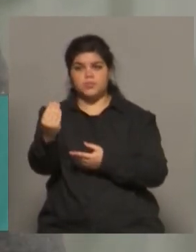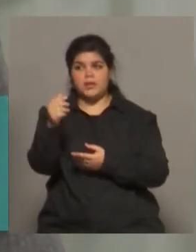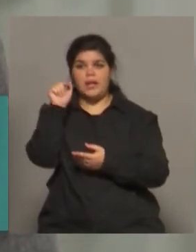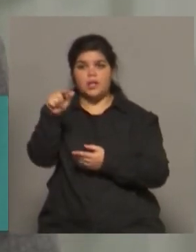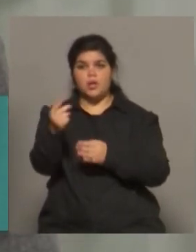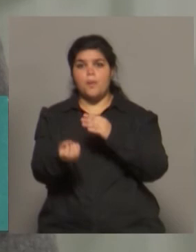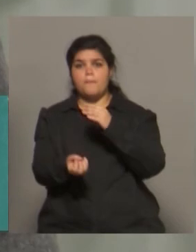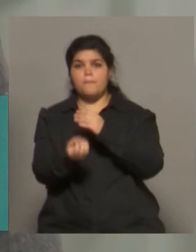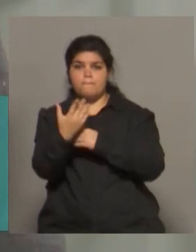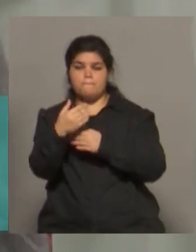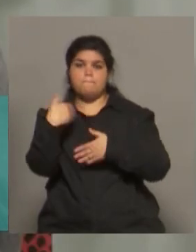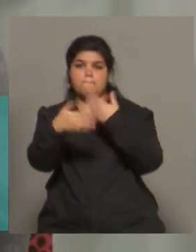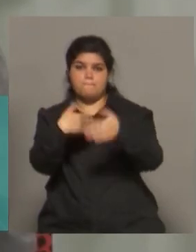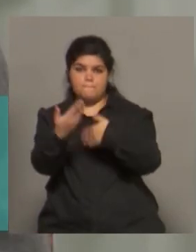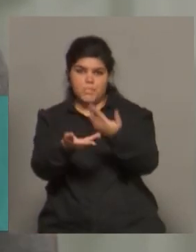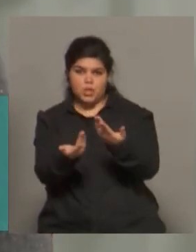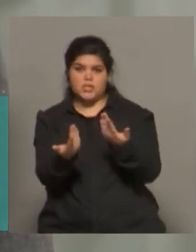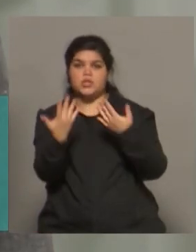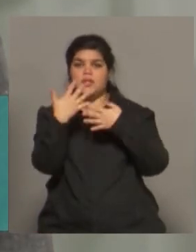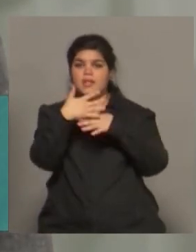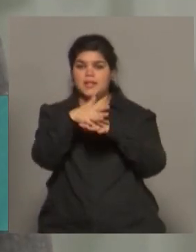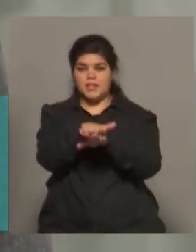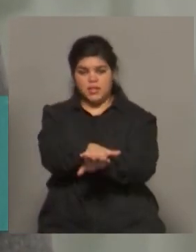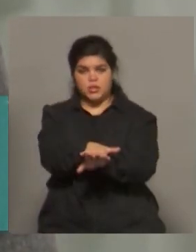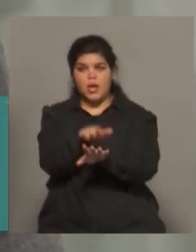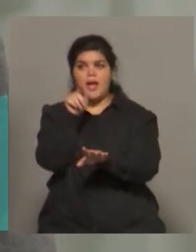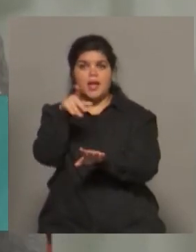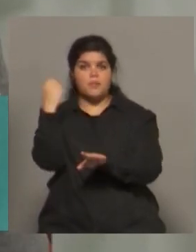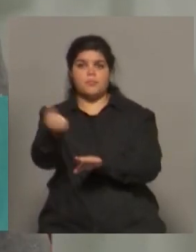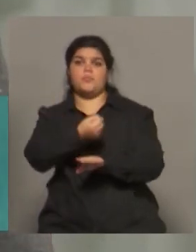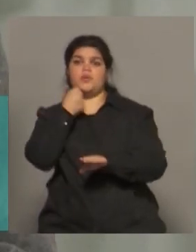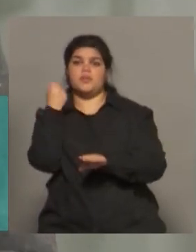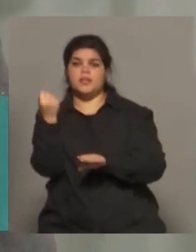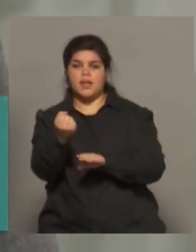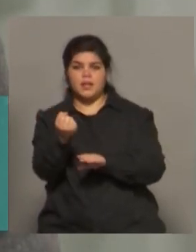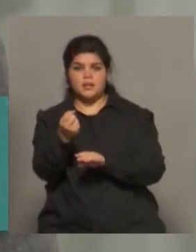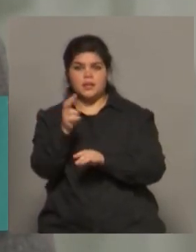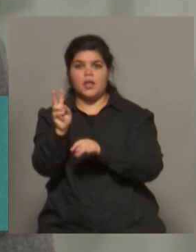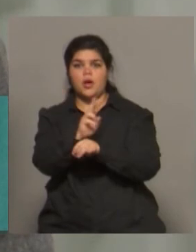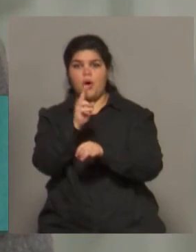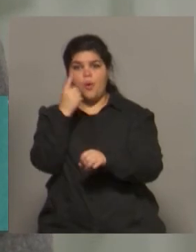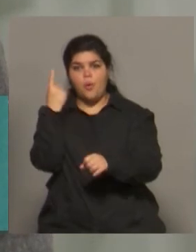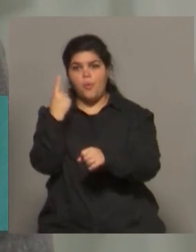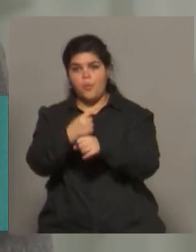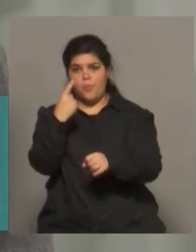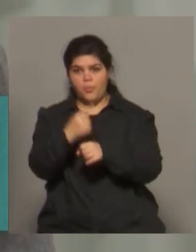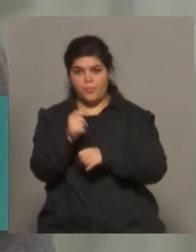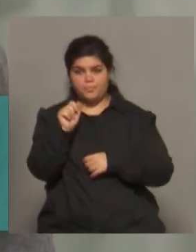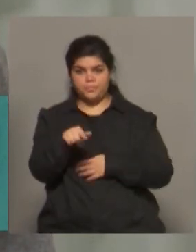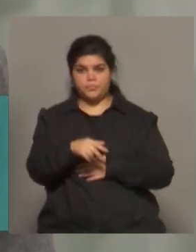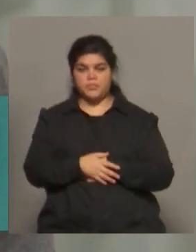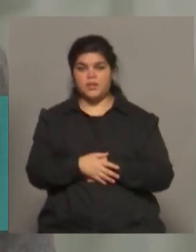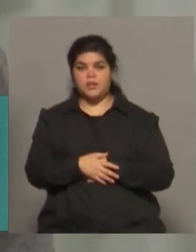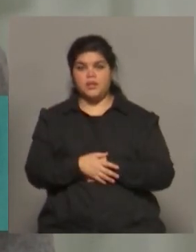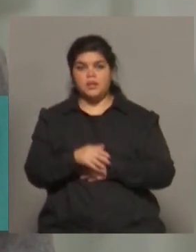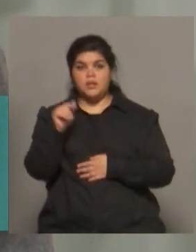un proceso de integración en el cual él tenga un papel de vanguardia y de hegemonía. Me parece que va a estar